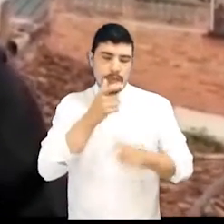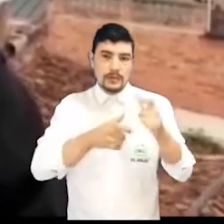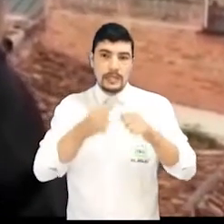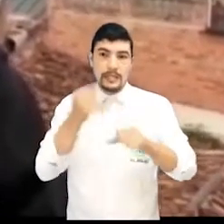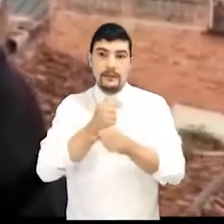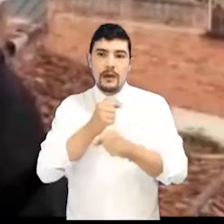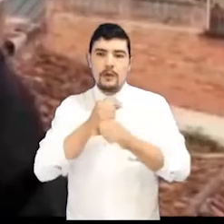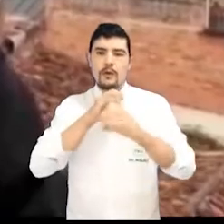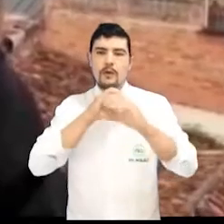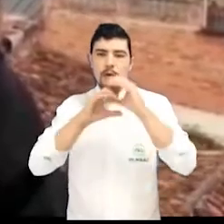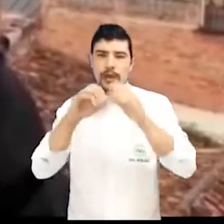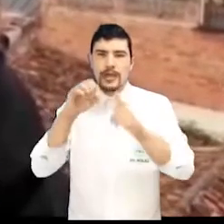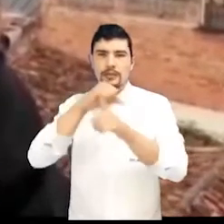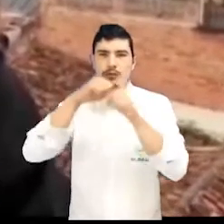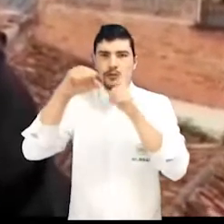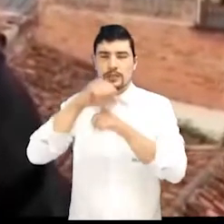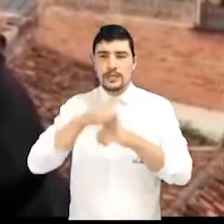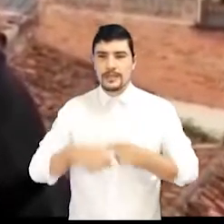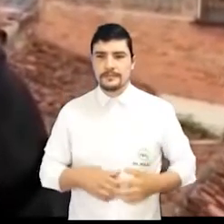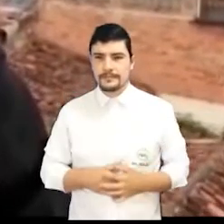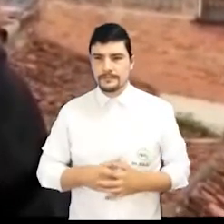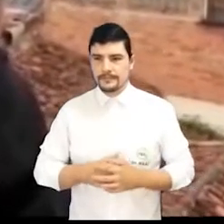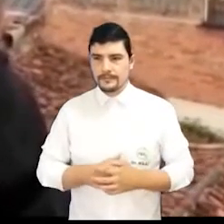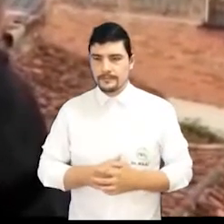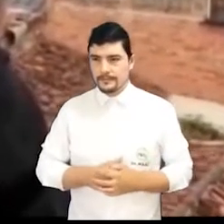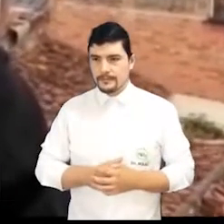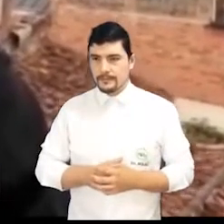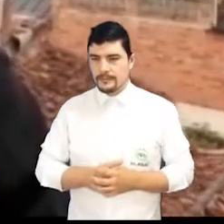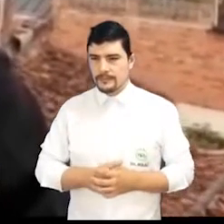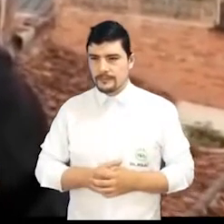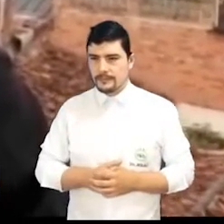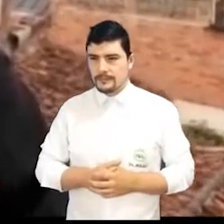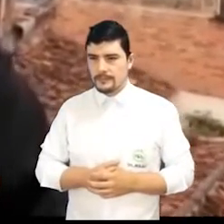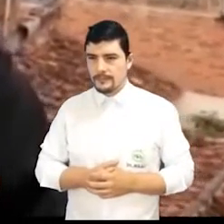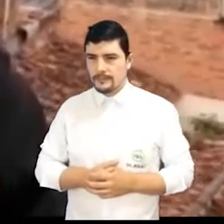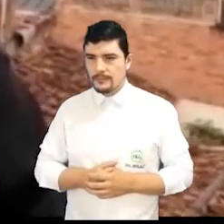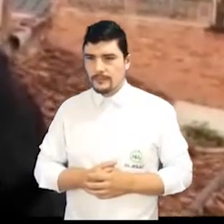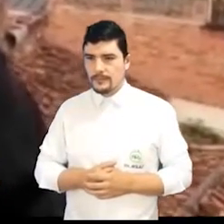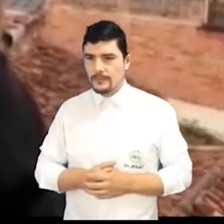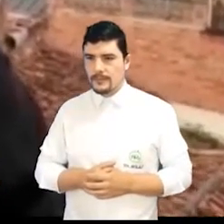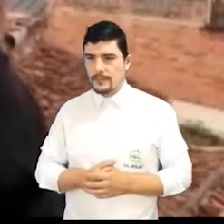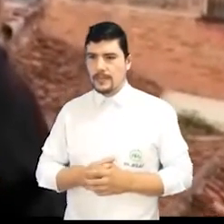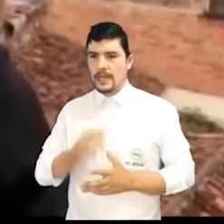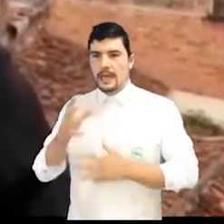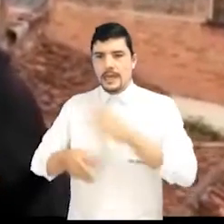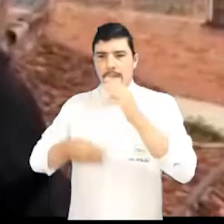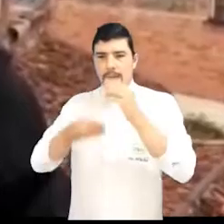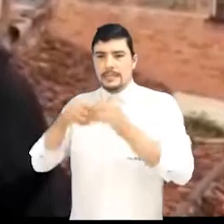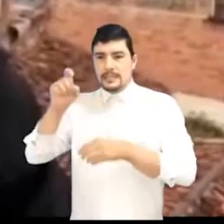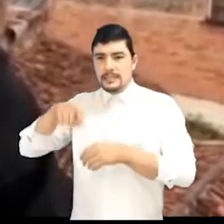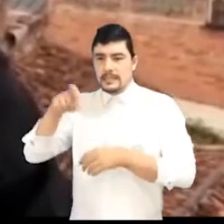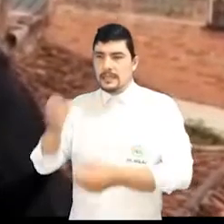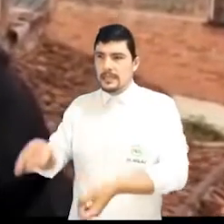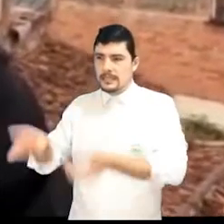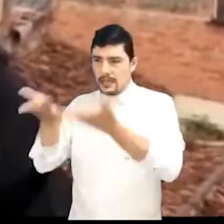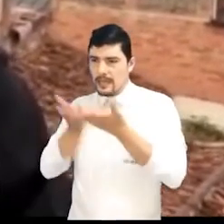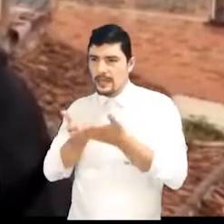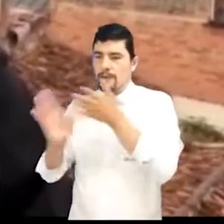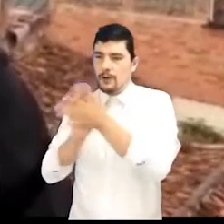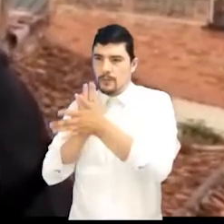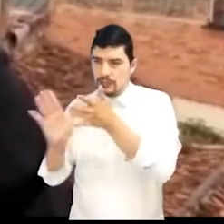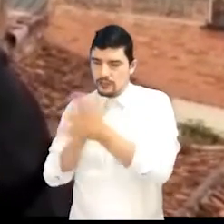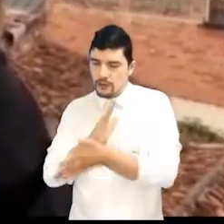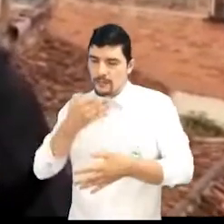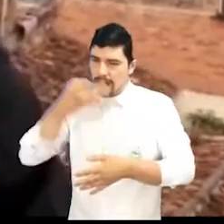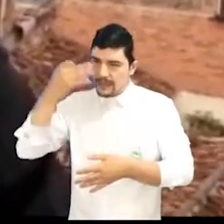pasando de recibir información veraz oportuna que las fuentes oficiales no la faciliten para poder de alguna forma